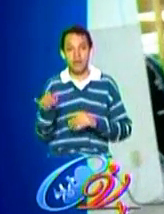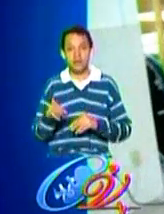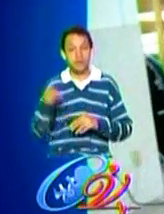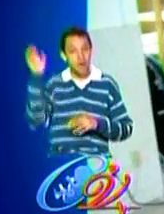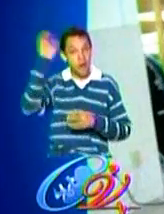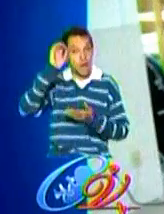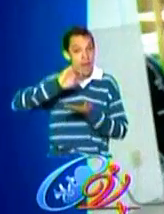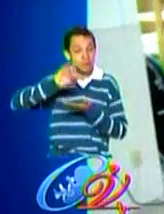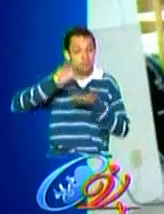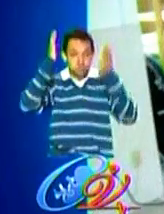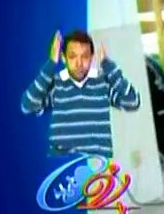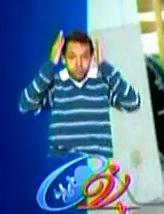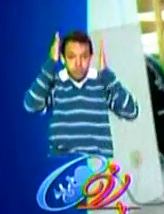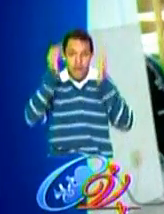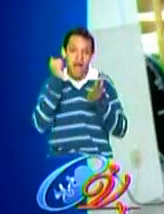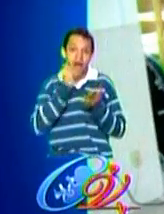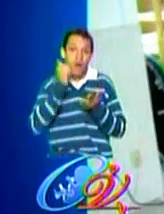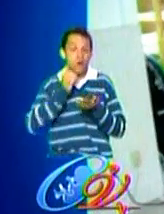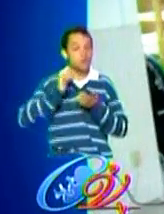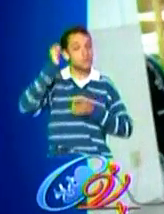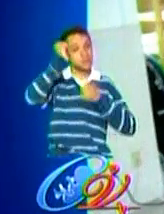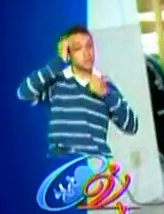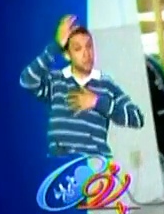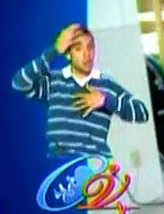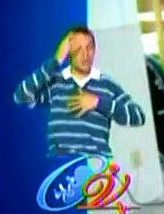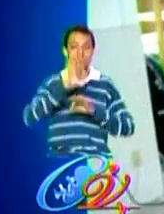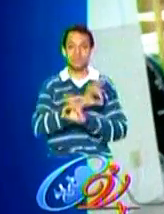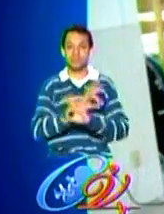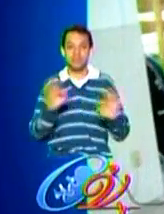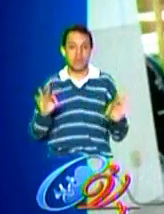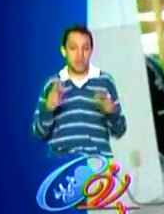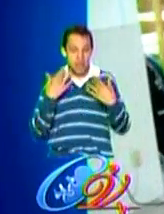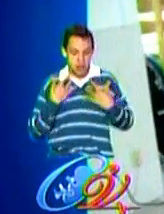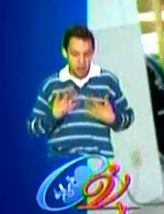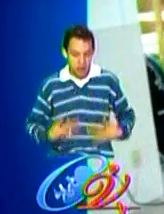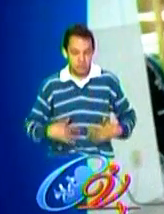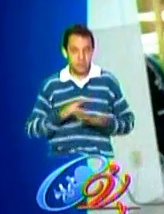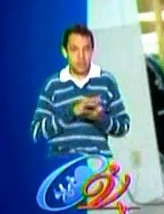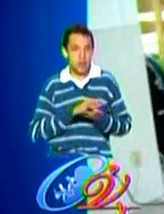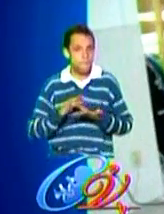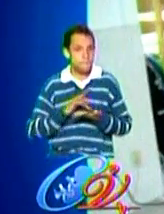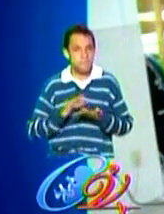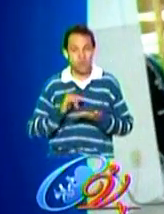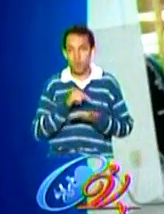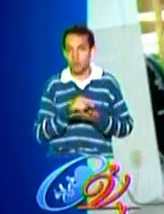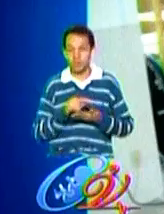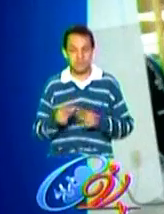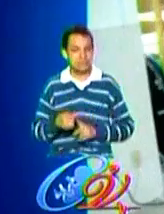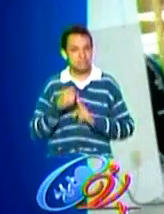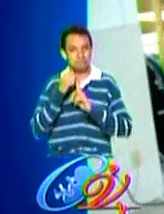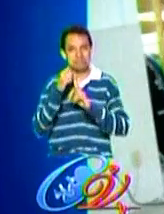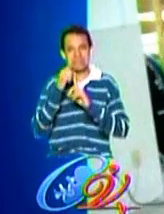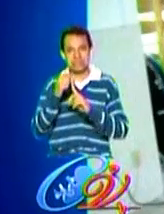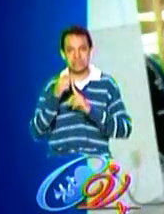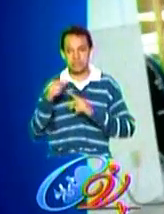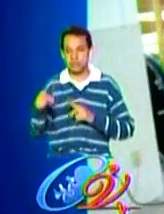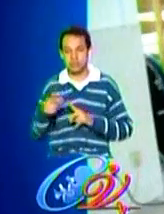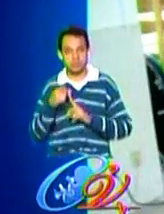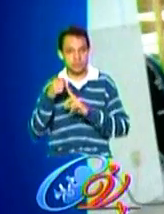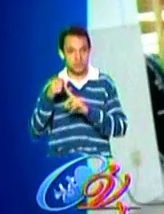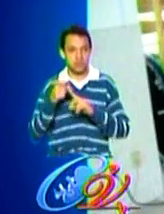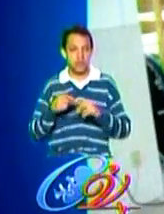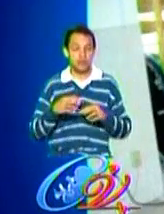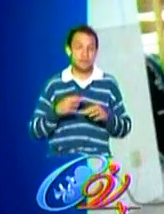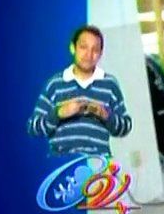ni jabón, ni ninguna cosa que tenga químicos. La ropa tiene que ser lavada con un material especial. Para mí fue